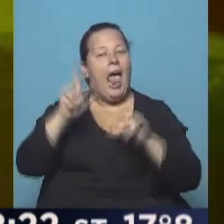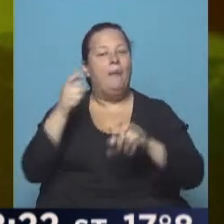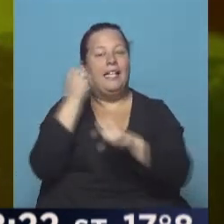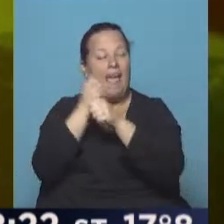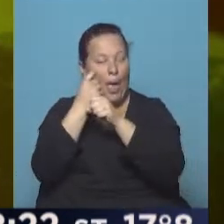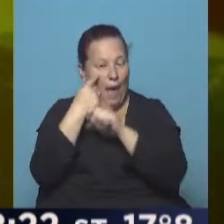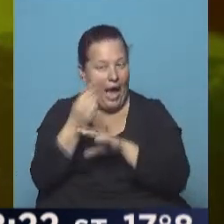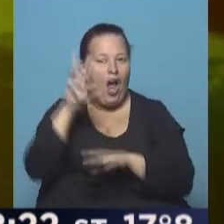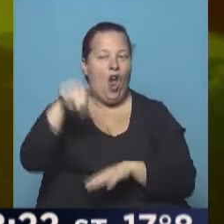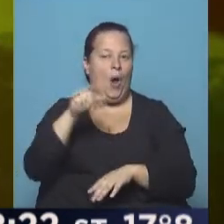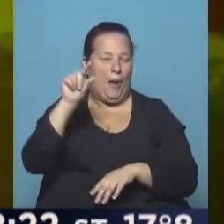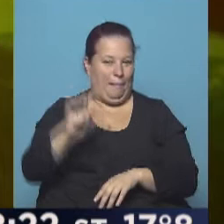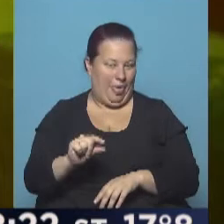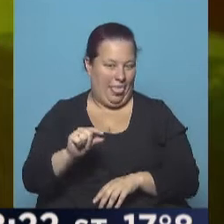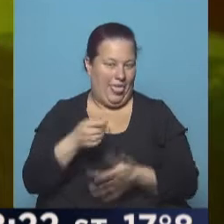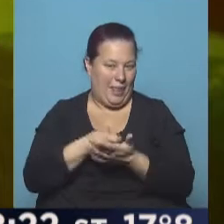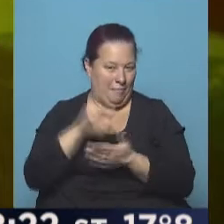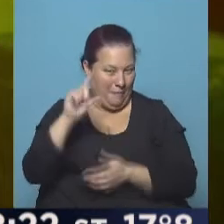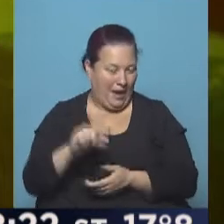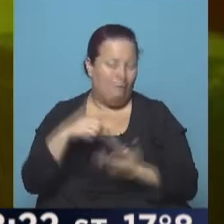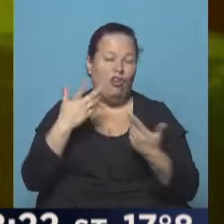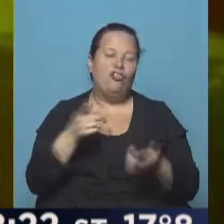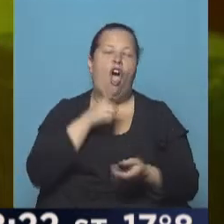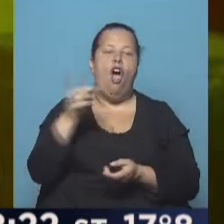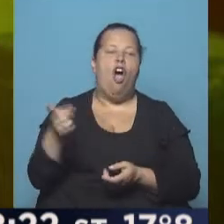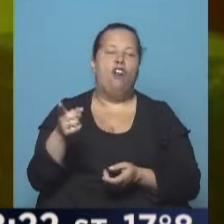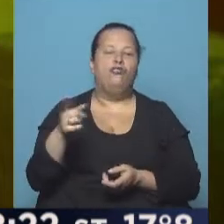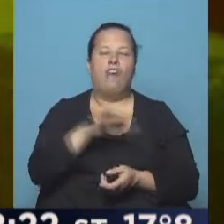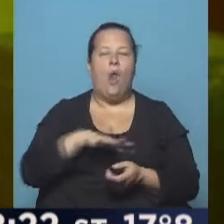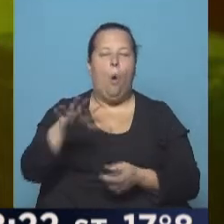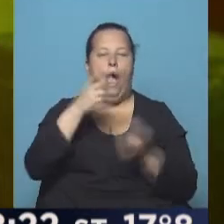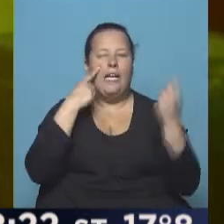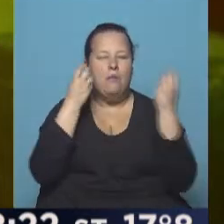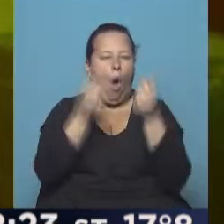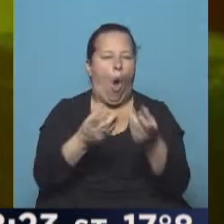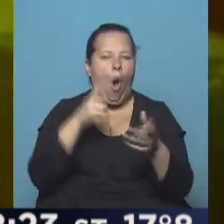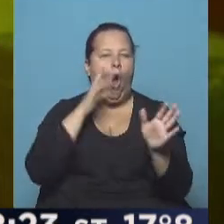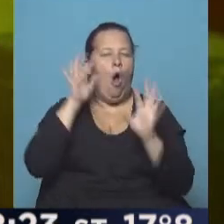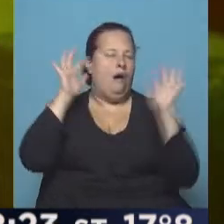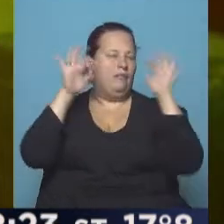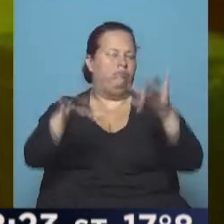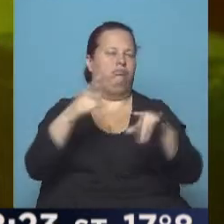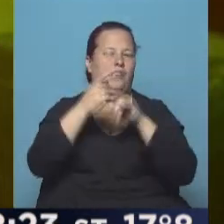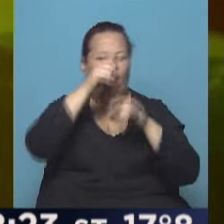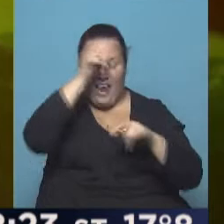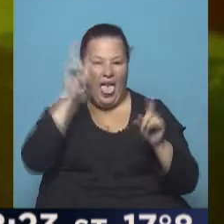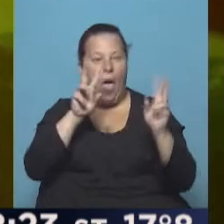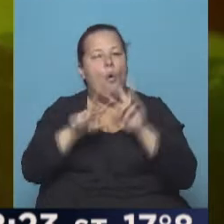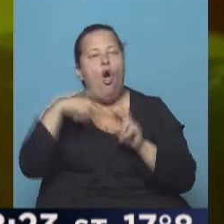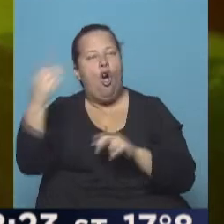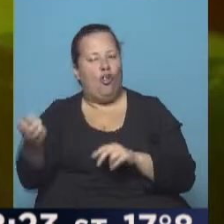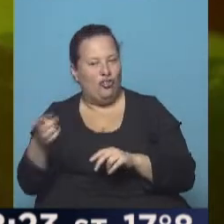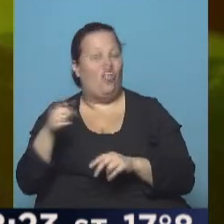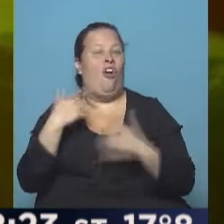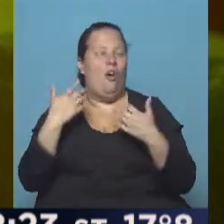ahí cobra menos. Entonces, para evitar las zonas más pobladas o más concurridas por los veraneantes, se